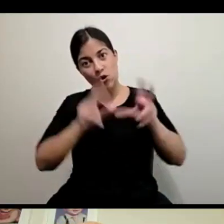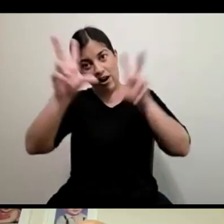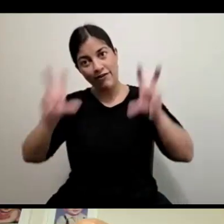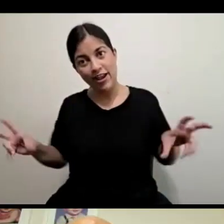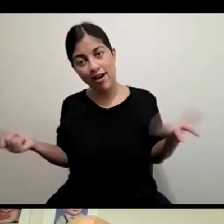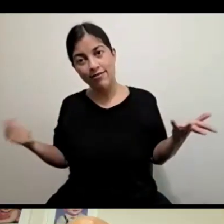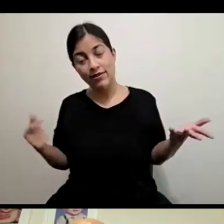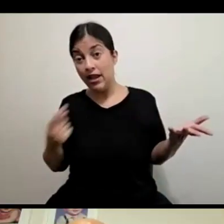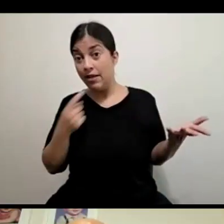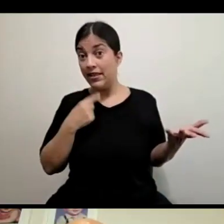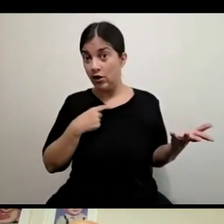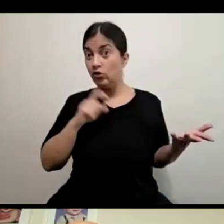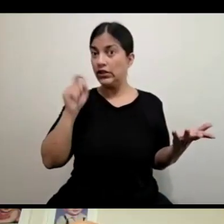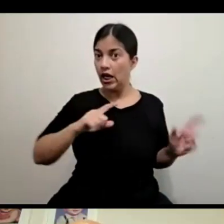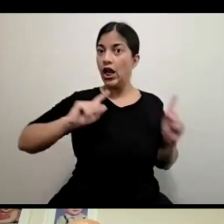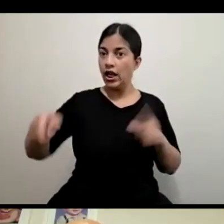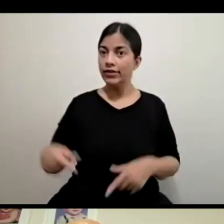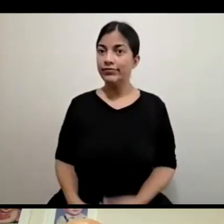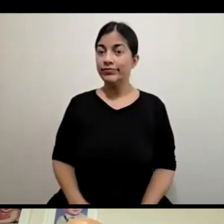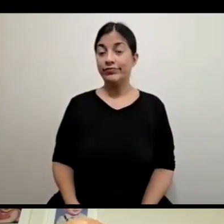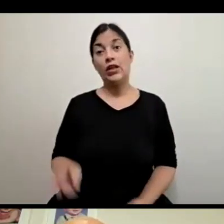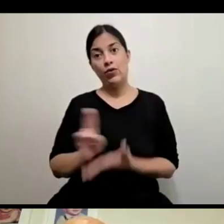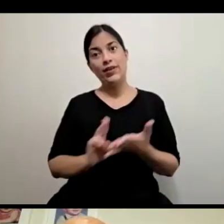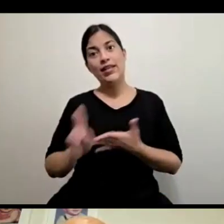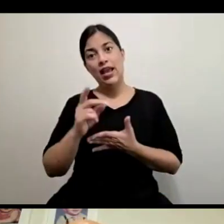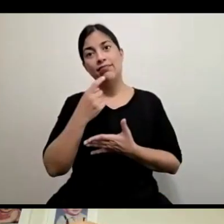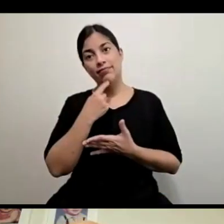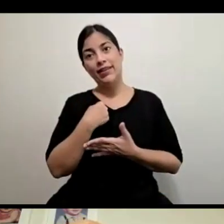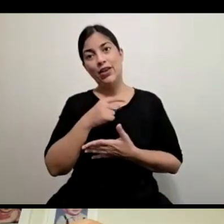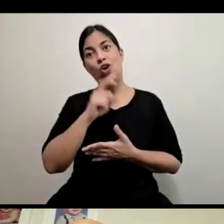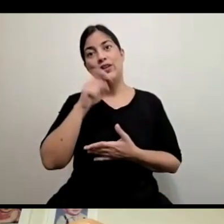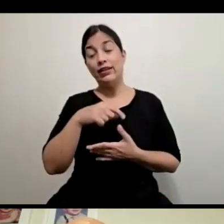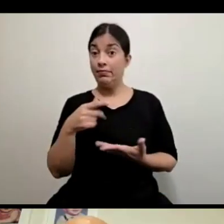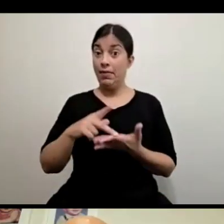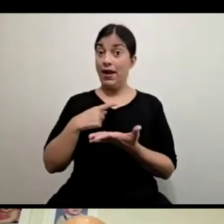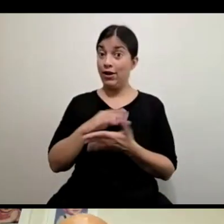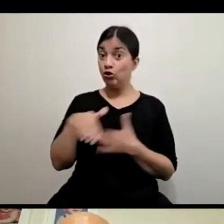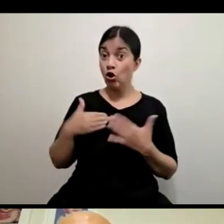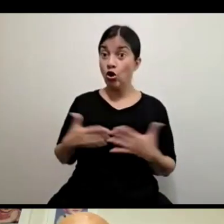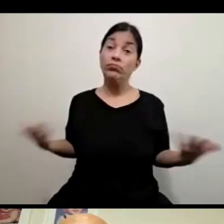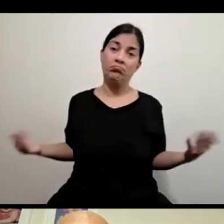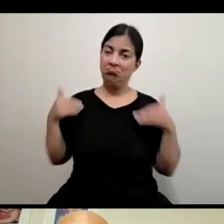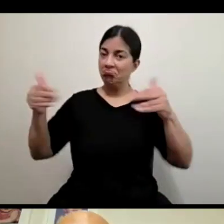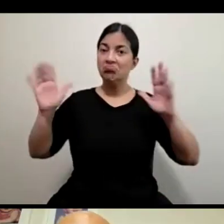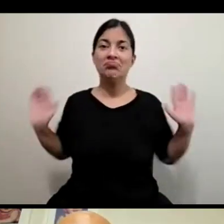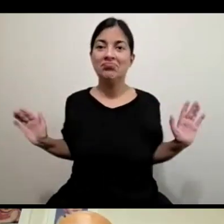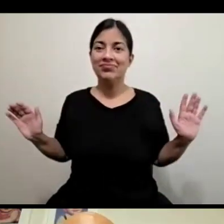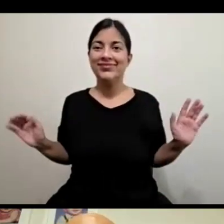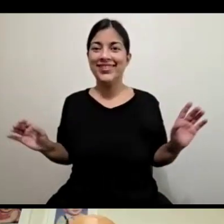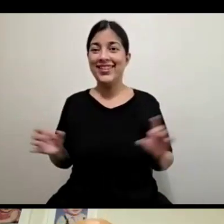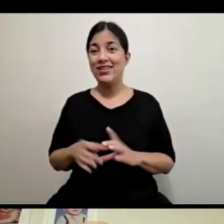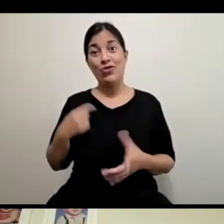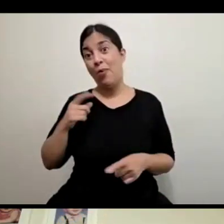dijeron, tienes que irte. Me dijeron, es más, la universidad me dijo, tienes que irte. Y me pagaron todo y me fui. Porque si no tampoco hubiera